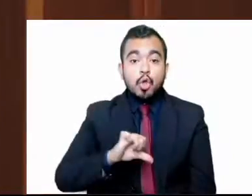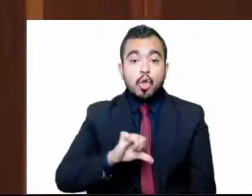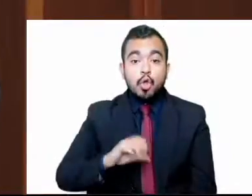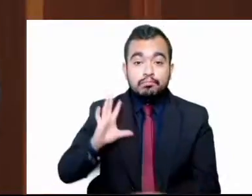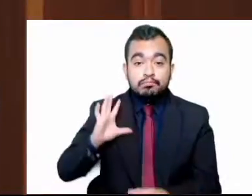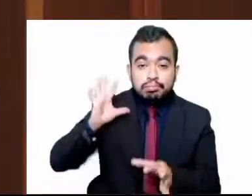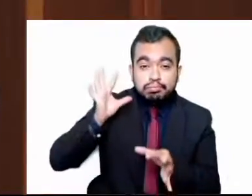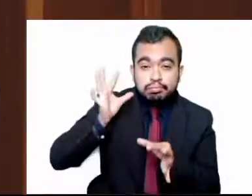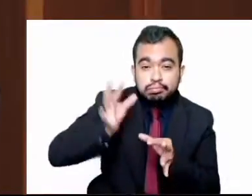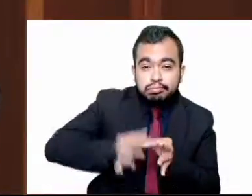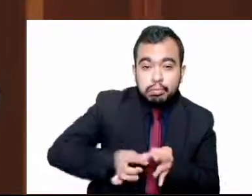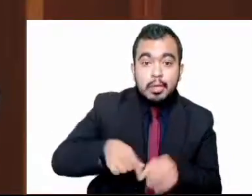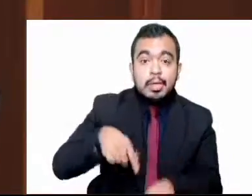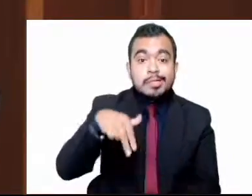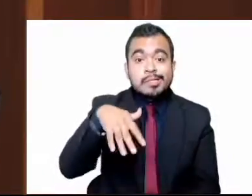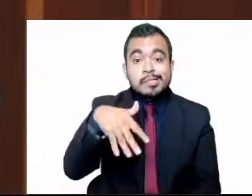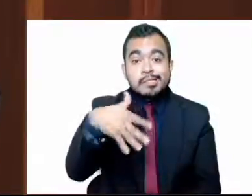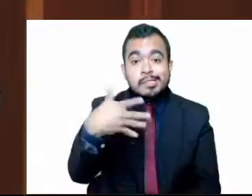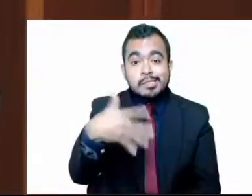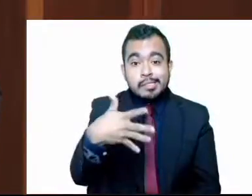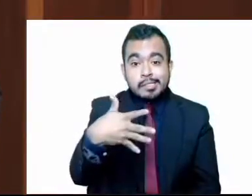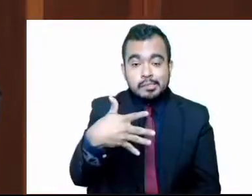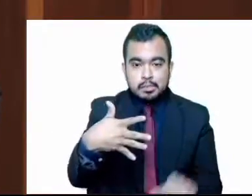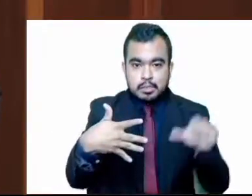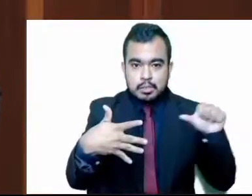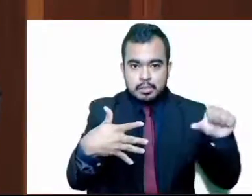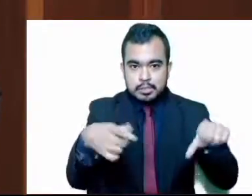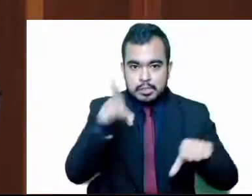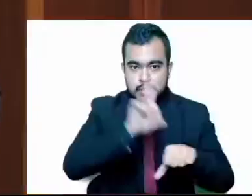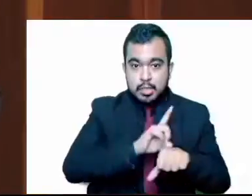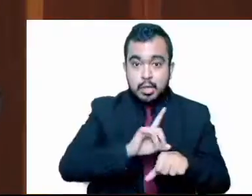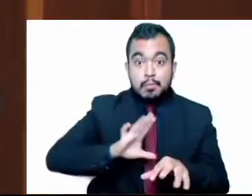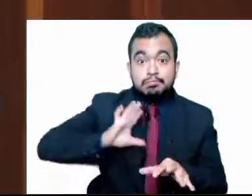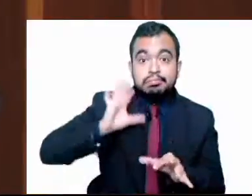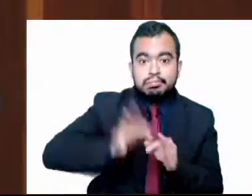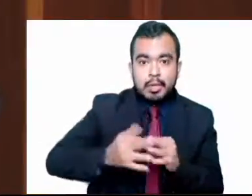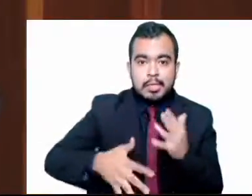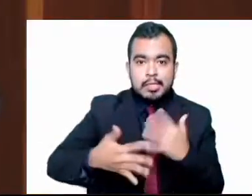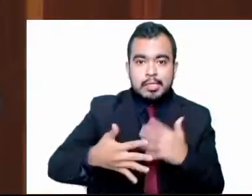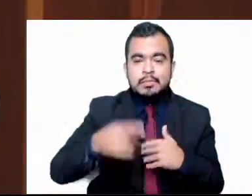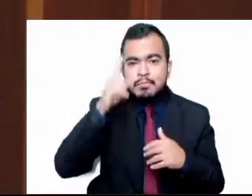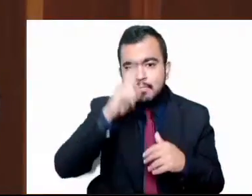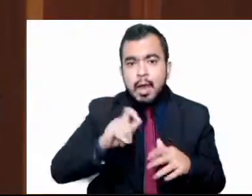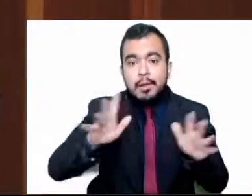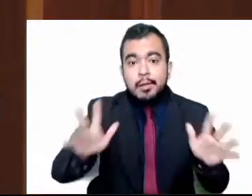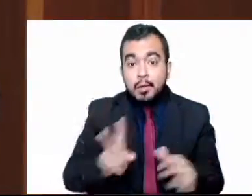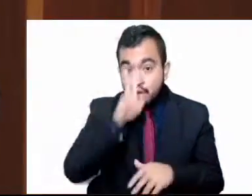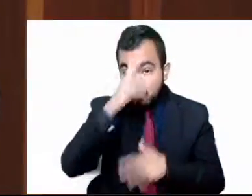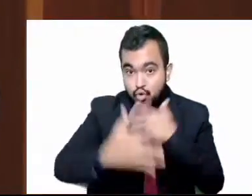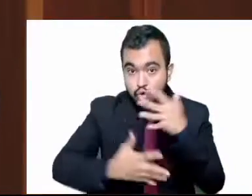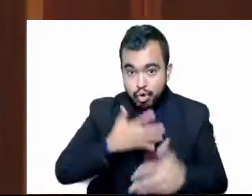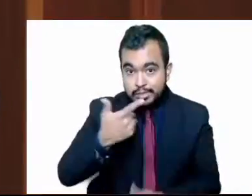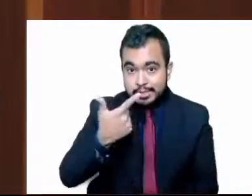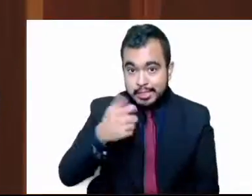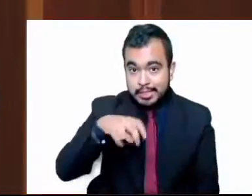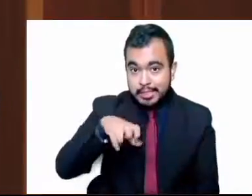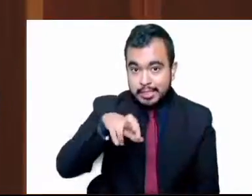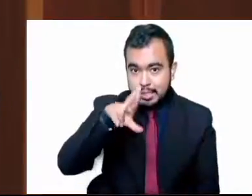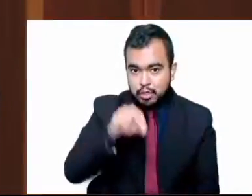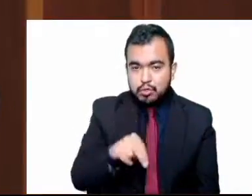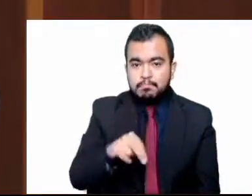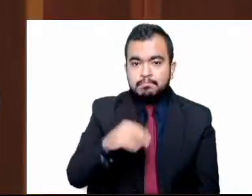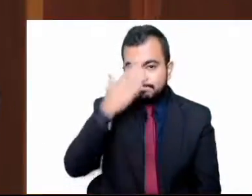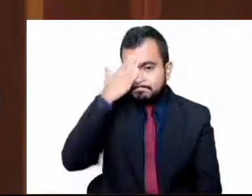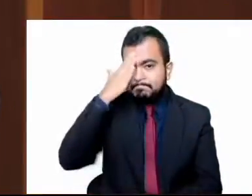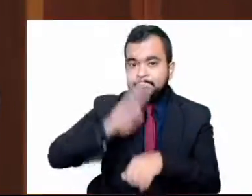16 días de activismo contra la violencia de género en conmemoración del Día Internacional de la Eliminación de la